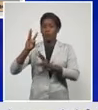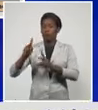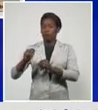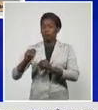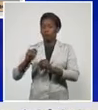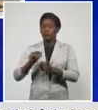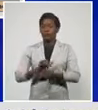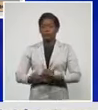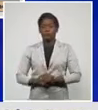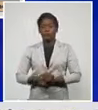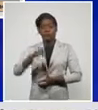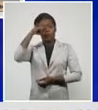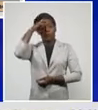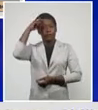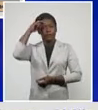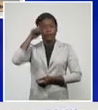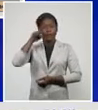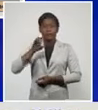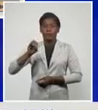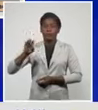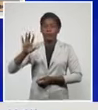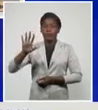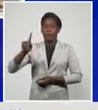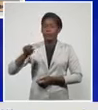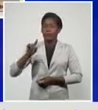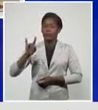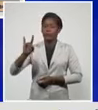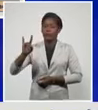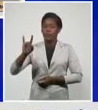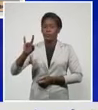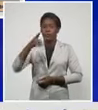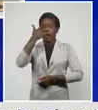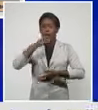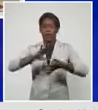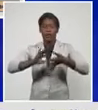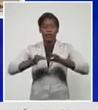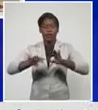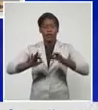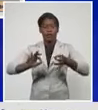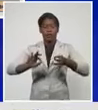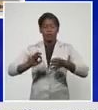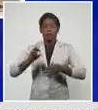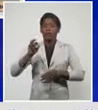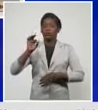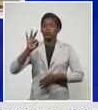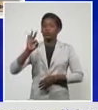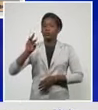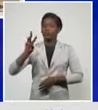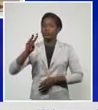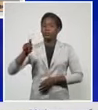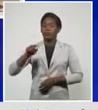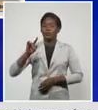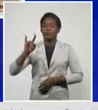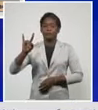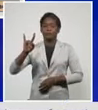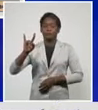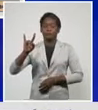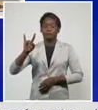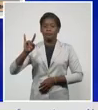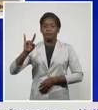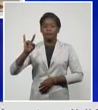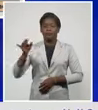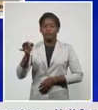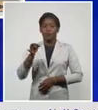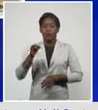Espíritus 105,9, Artemisa 83,9 y el municipio